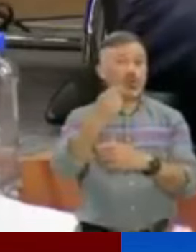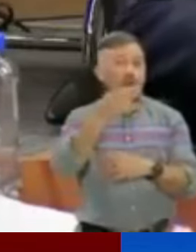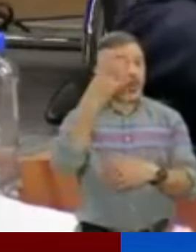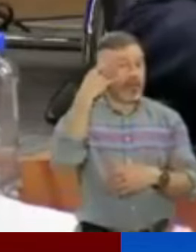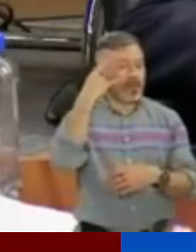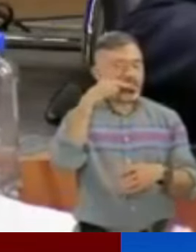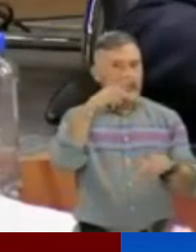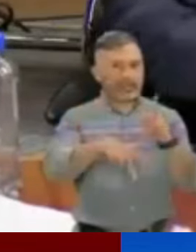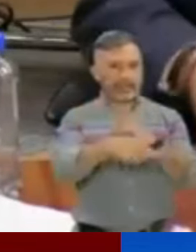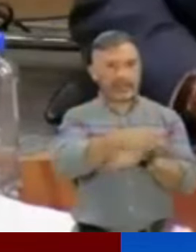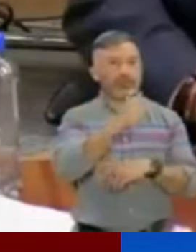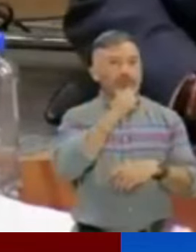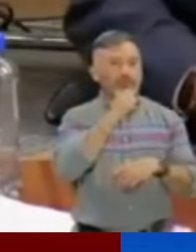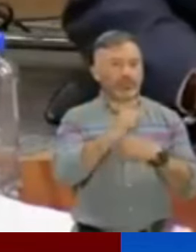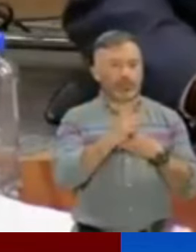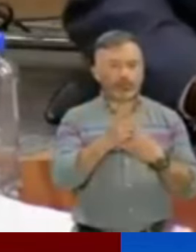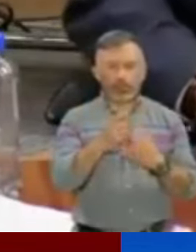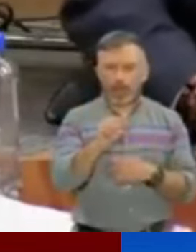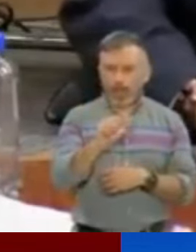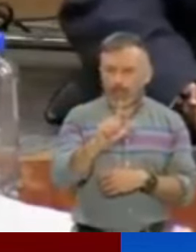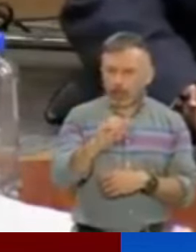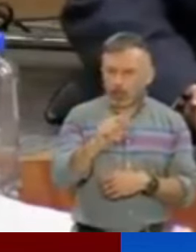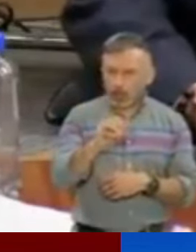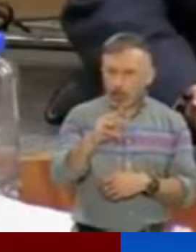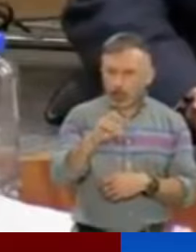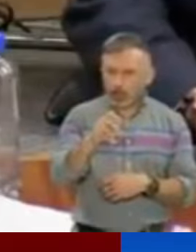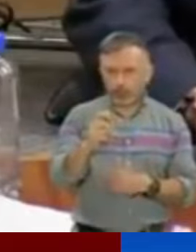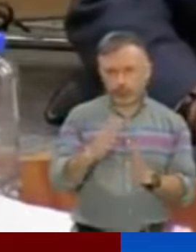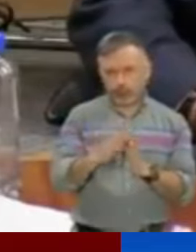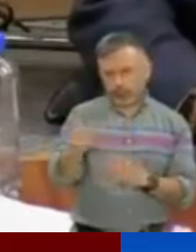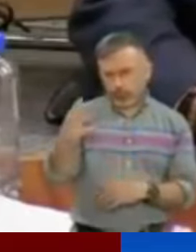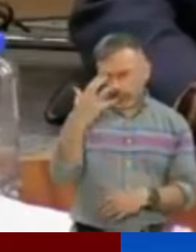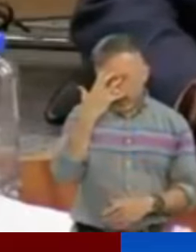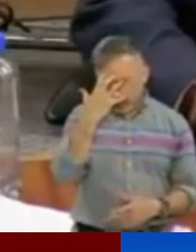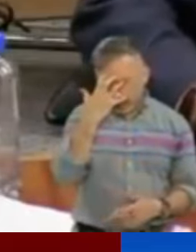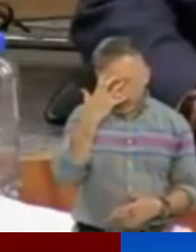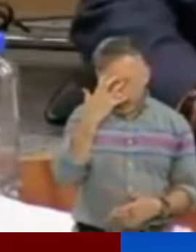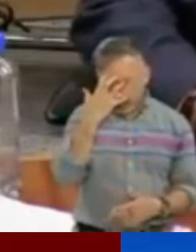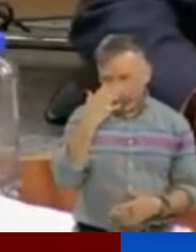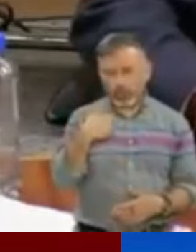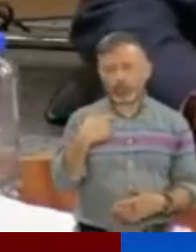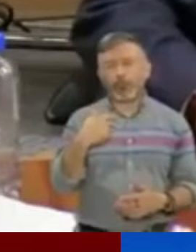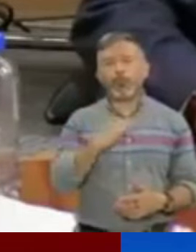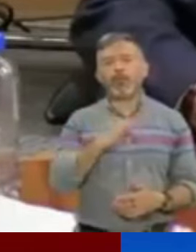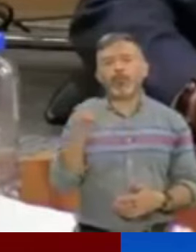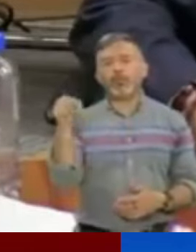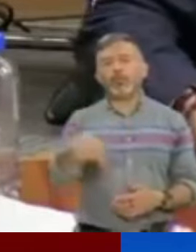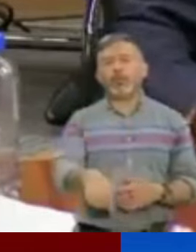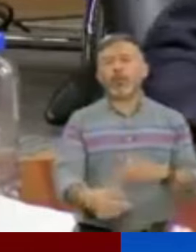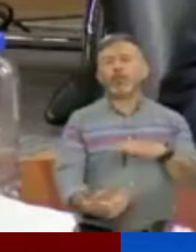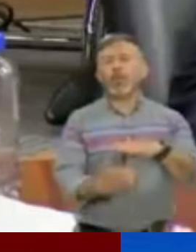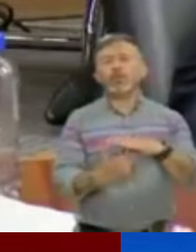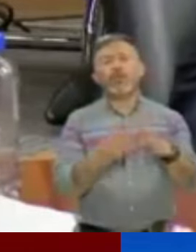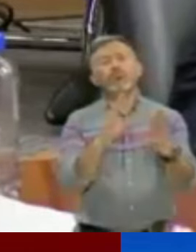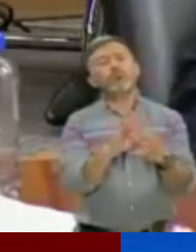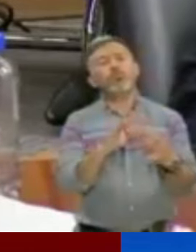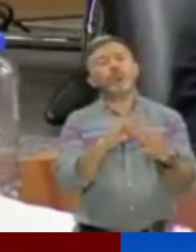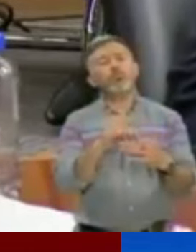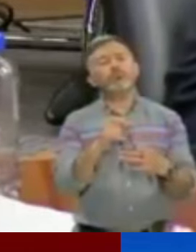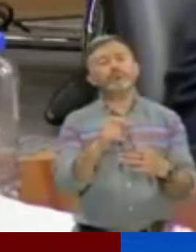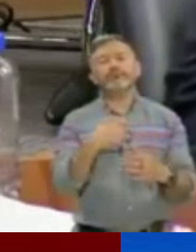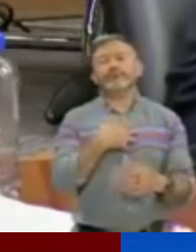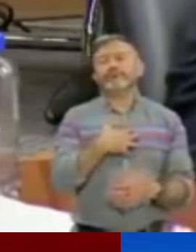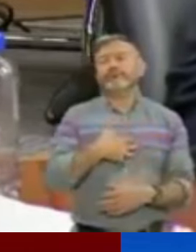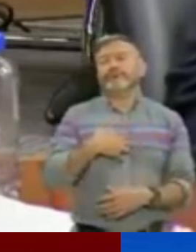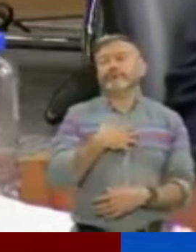Alito Moreno. Tengan un poco de vergüenza. ¿Cómo se atreven a venir a esta mesa a celebrar que la autoridad no pudo rastrear el